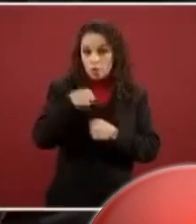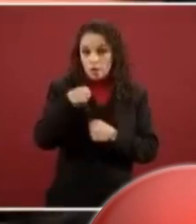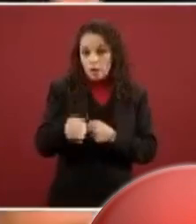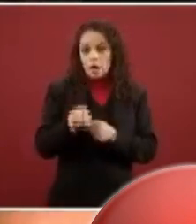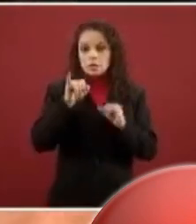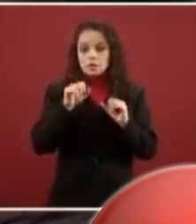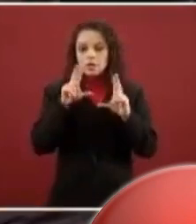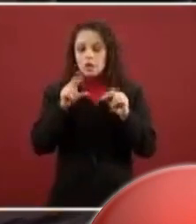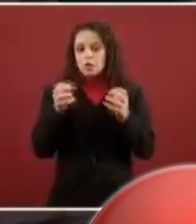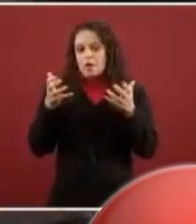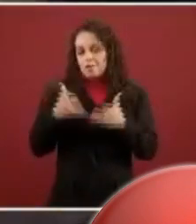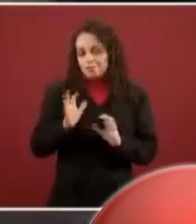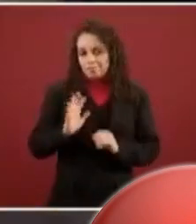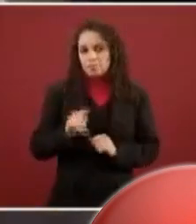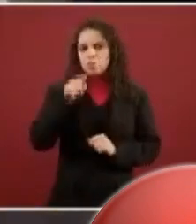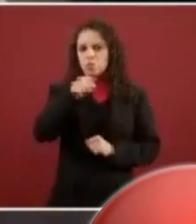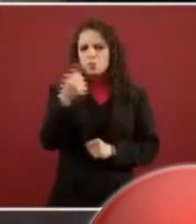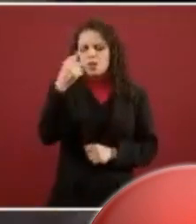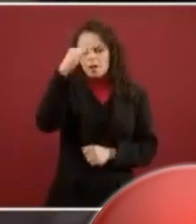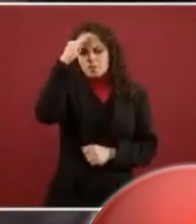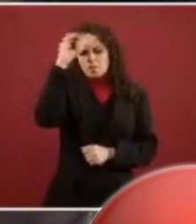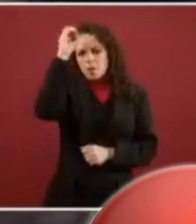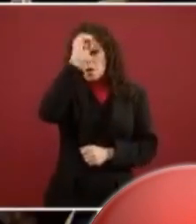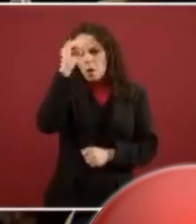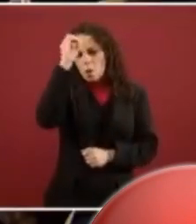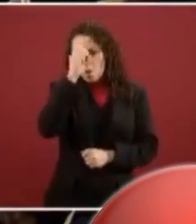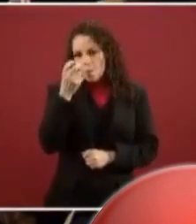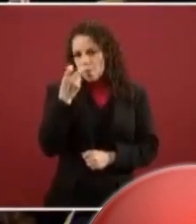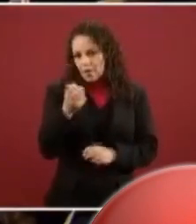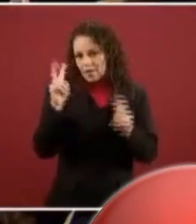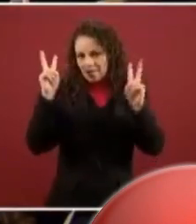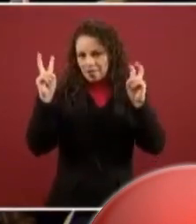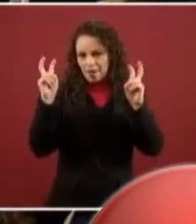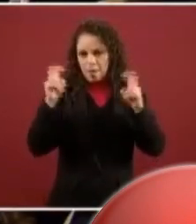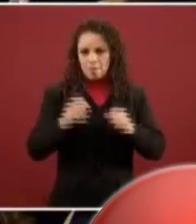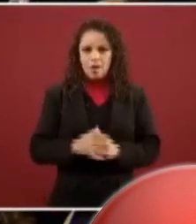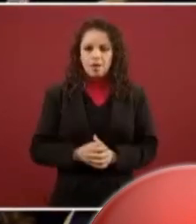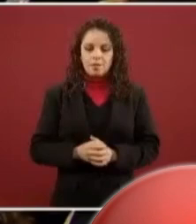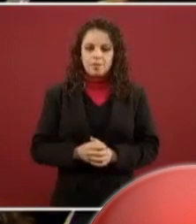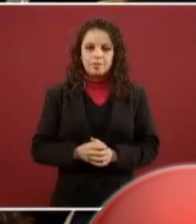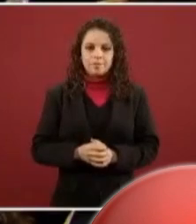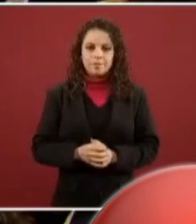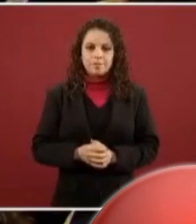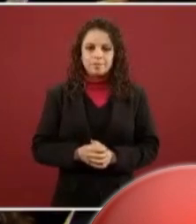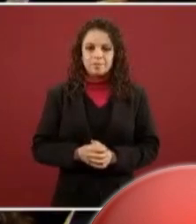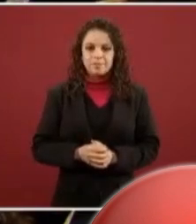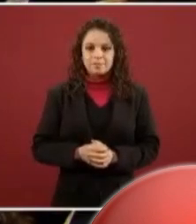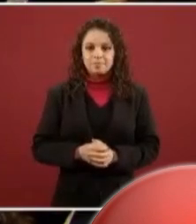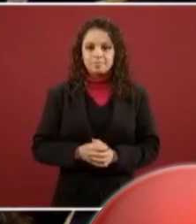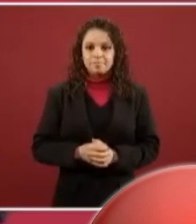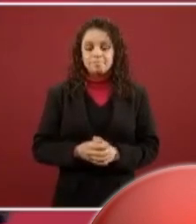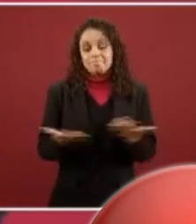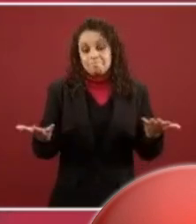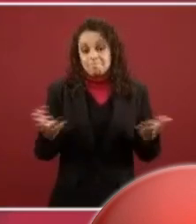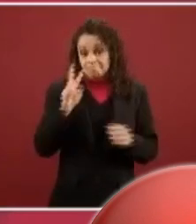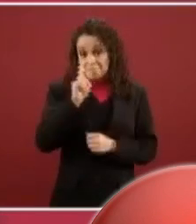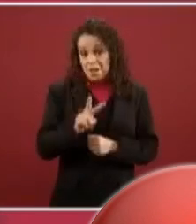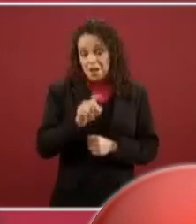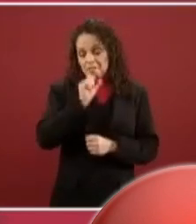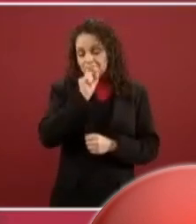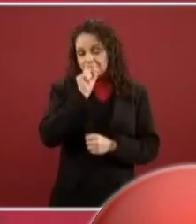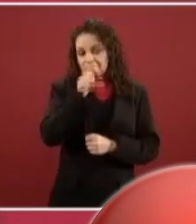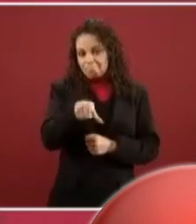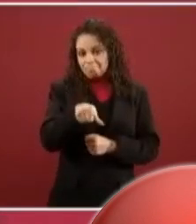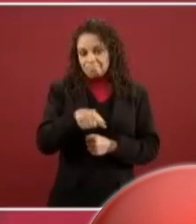cuerpos. ¿Qué opinión tiene usted al respecto? Pues lo mismo, que en ese tema, como genera